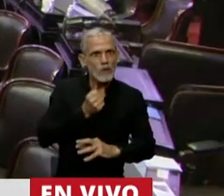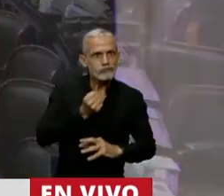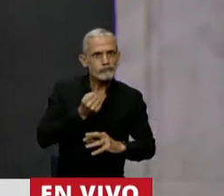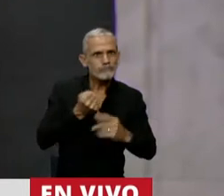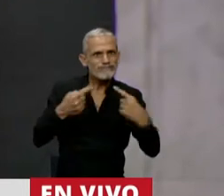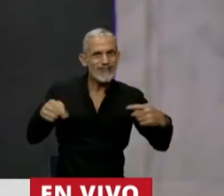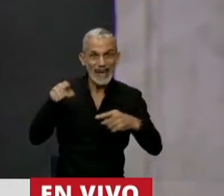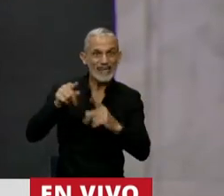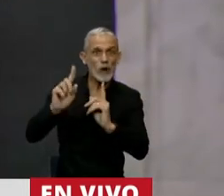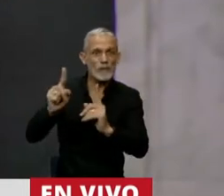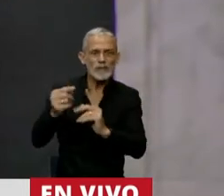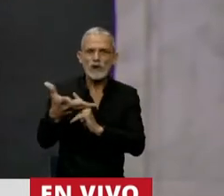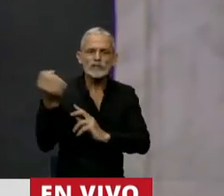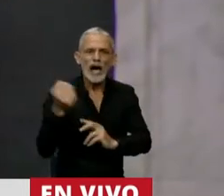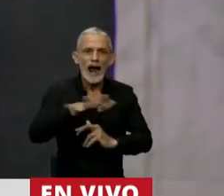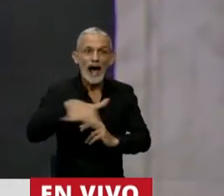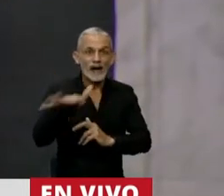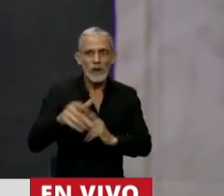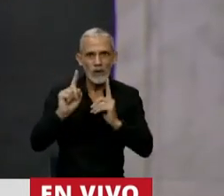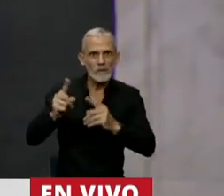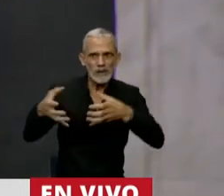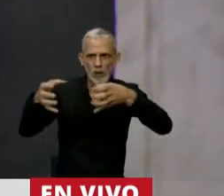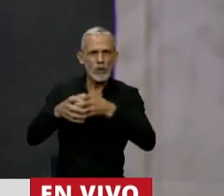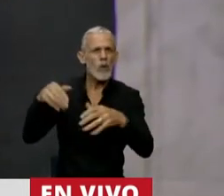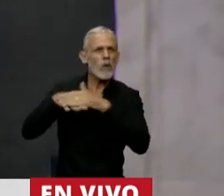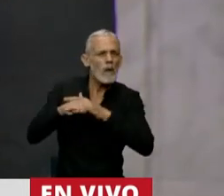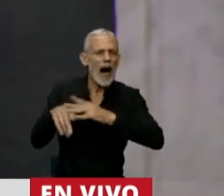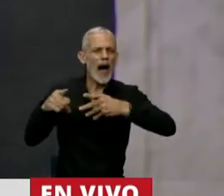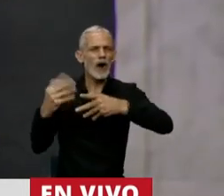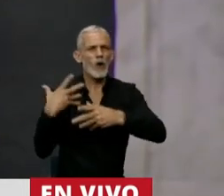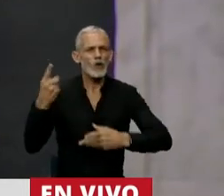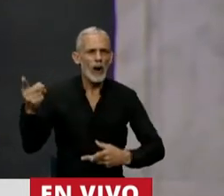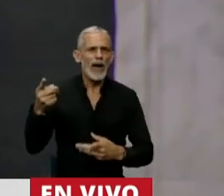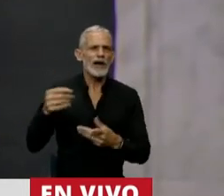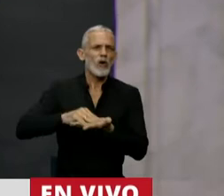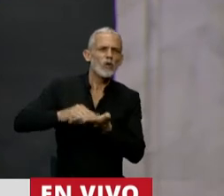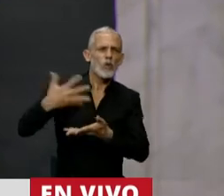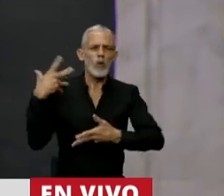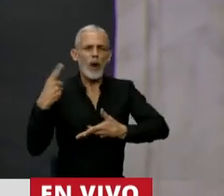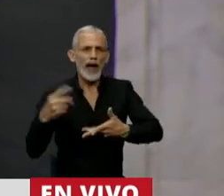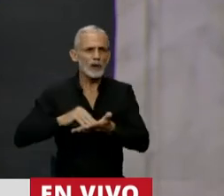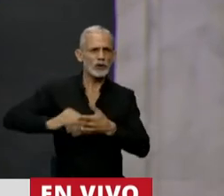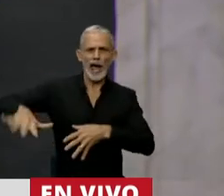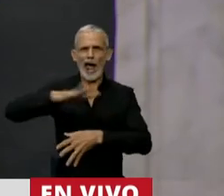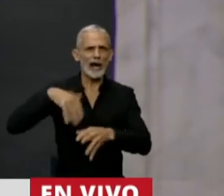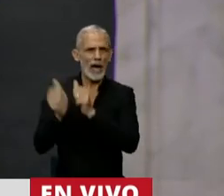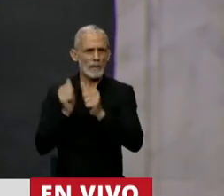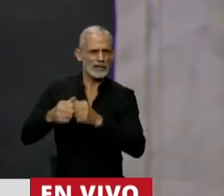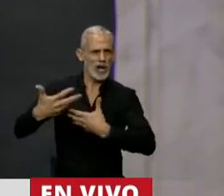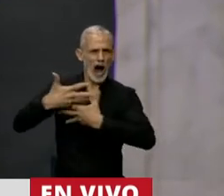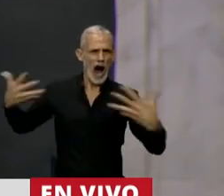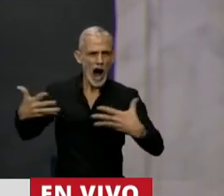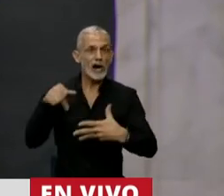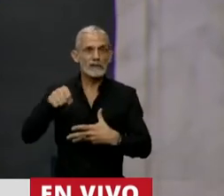los expropiadores del pueblo, a ese núcleo de banqueros, de grandes terratenientes y grandes empresarios que